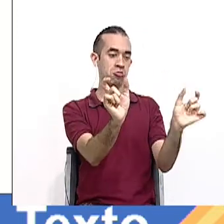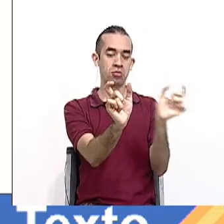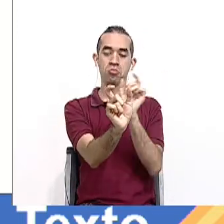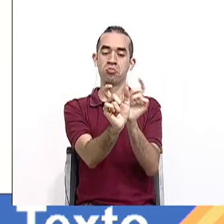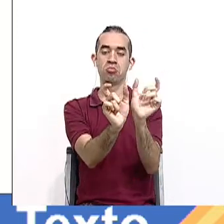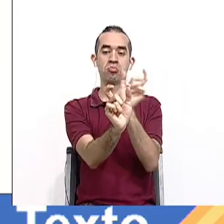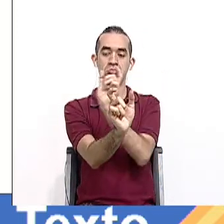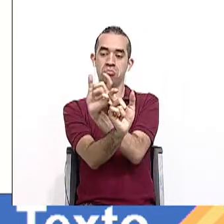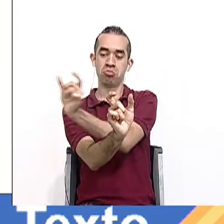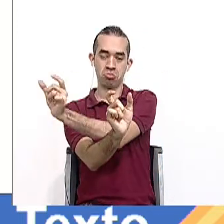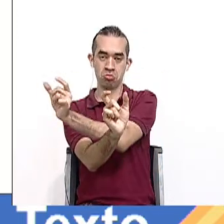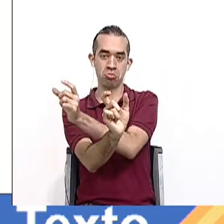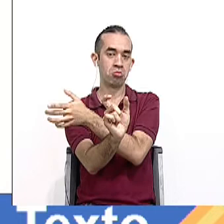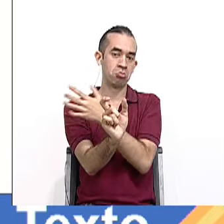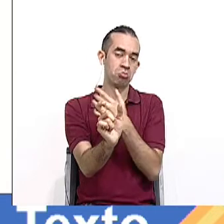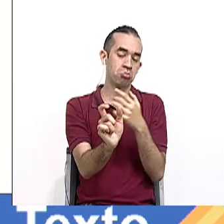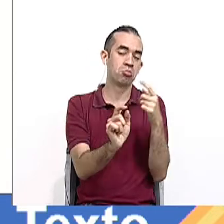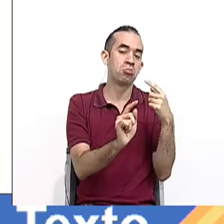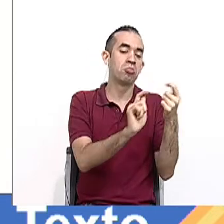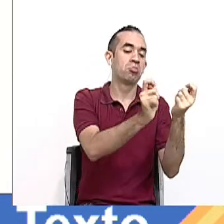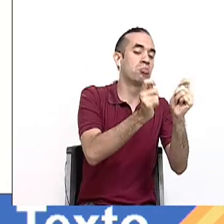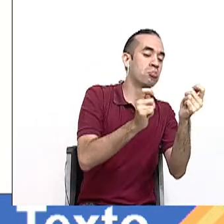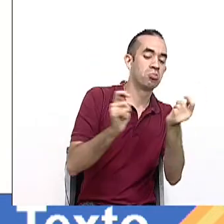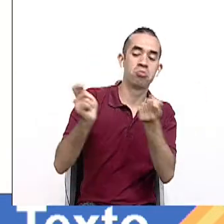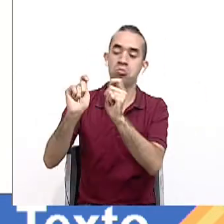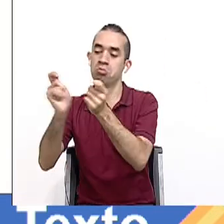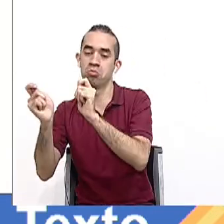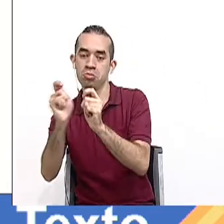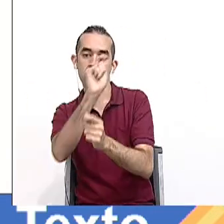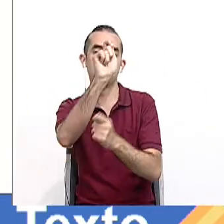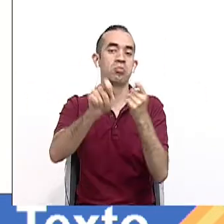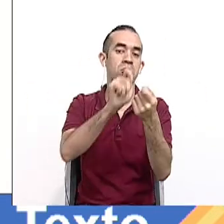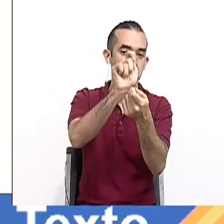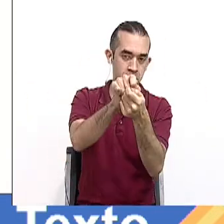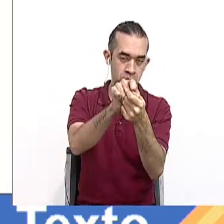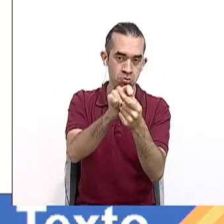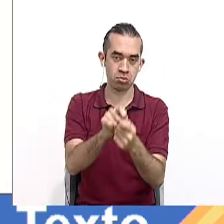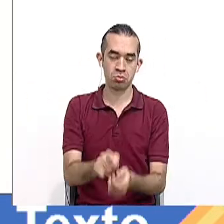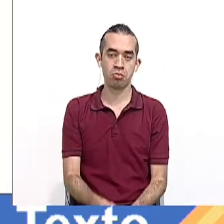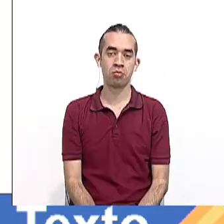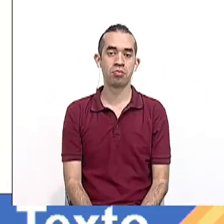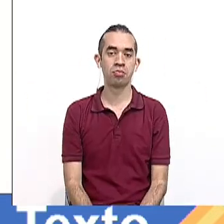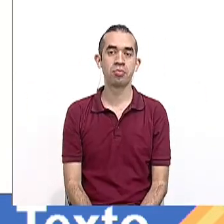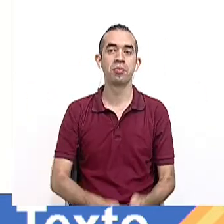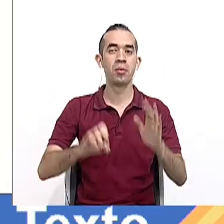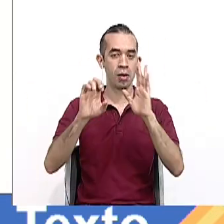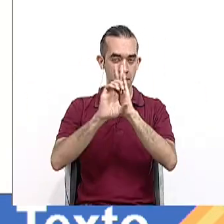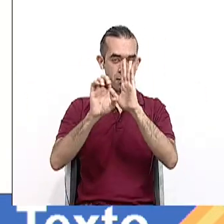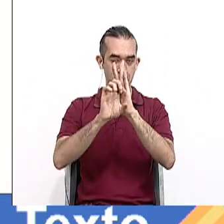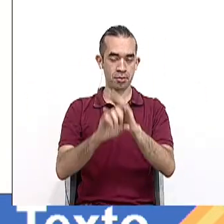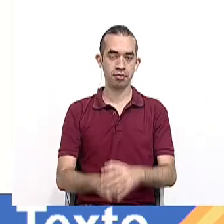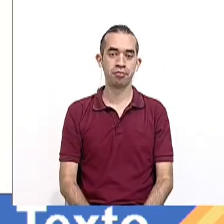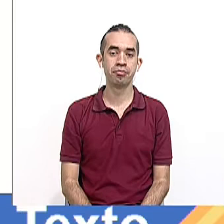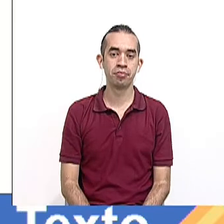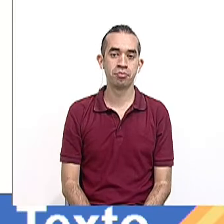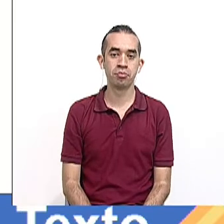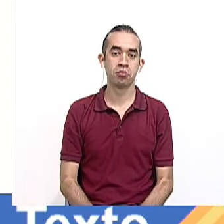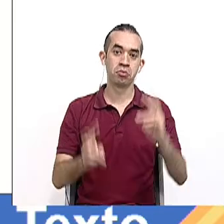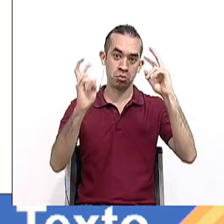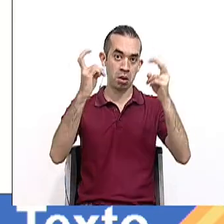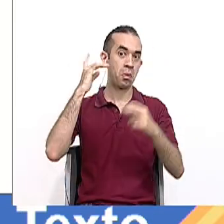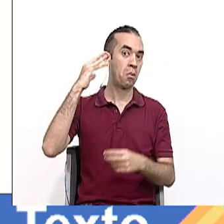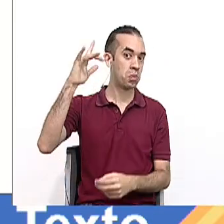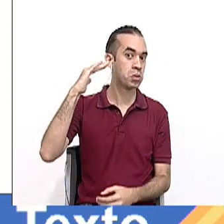ir acompañado de modificadores que lo especifican. Por ejemplo, podríamos hablar sobre el tema